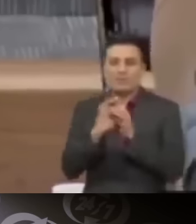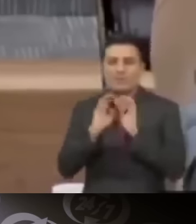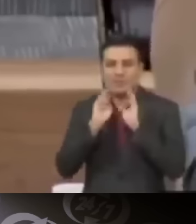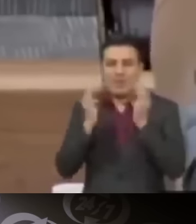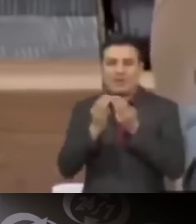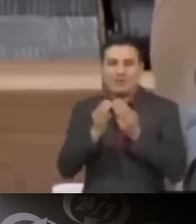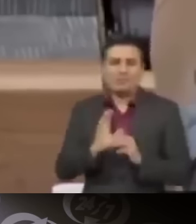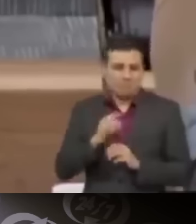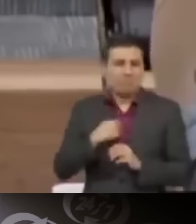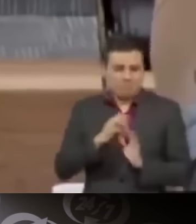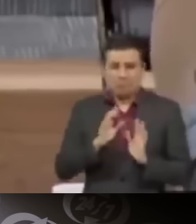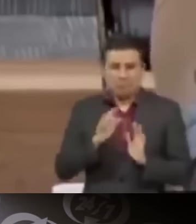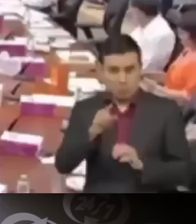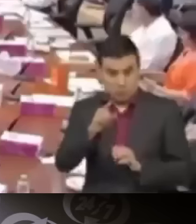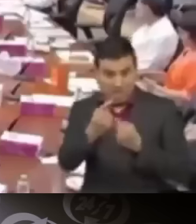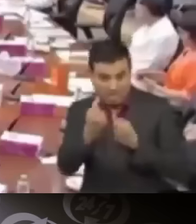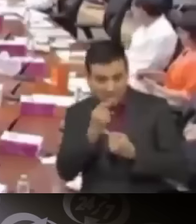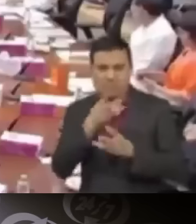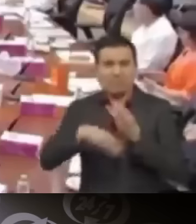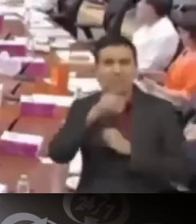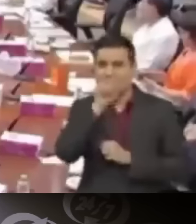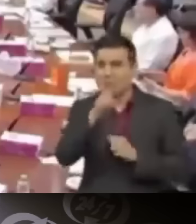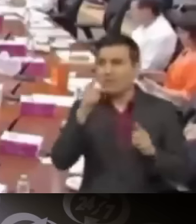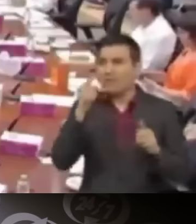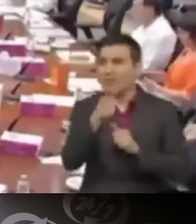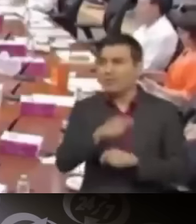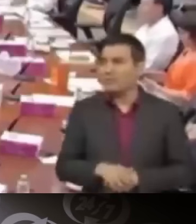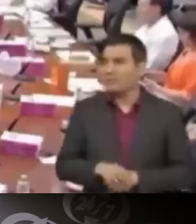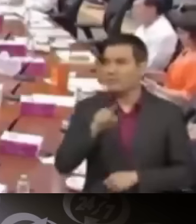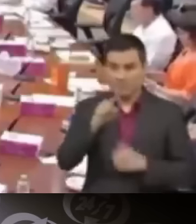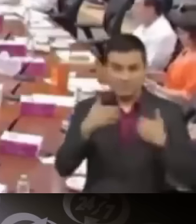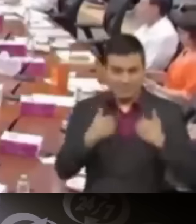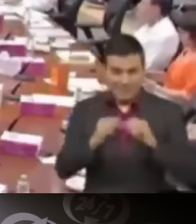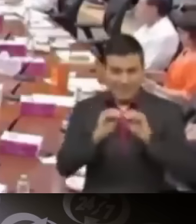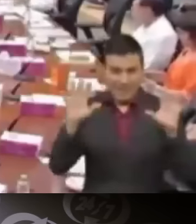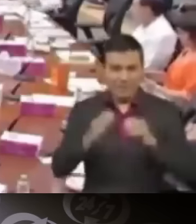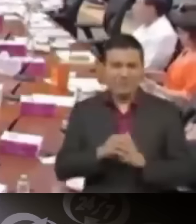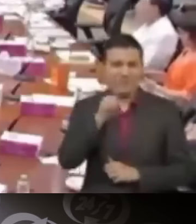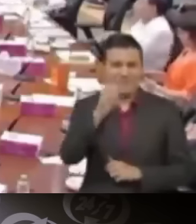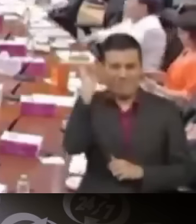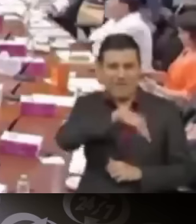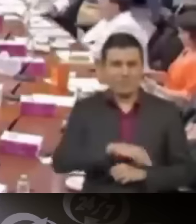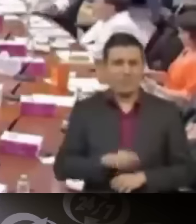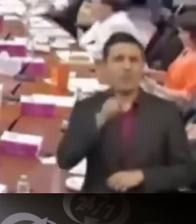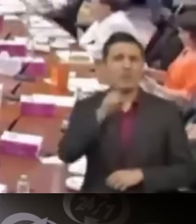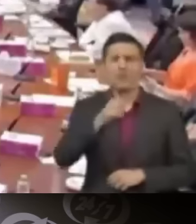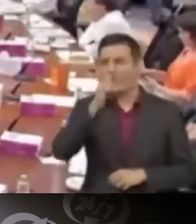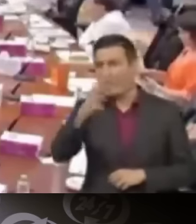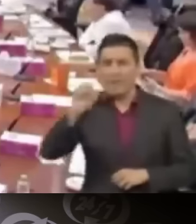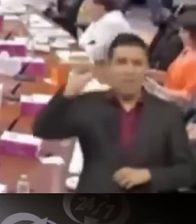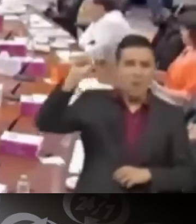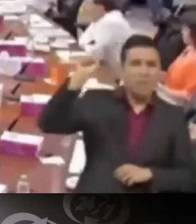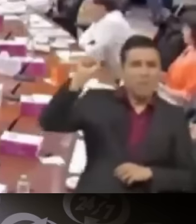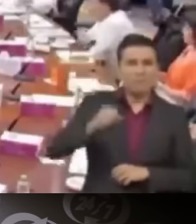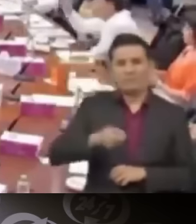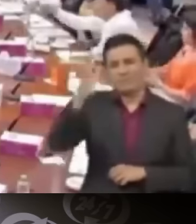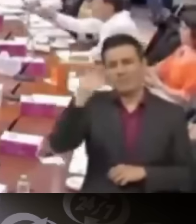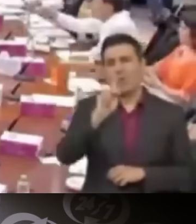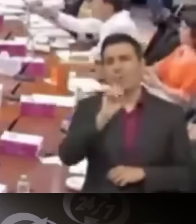vamos a referir en esos términos mientras se refieren en esos términos, para que lo tengas claro. Sí, Noroña, porque eres un farsante, un reventador y un porro.